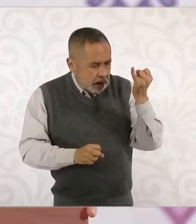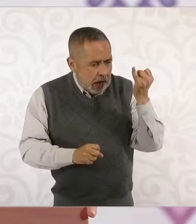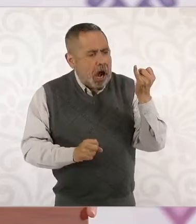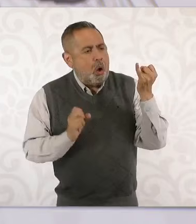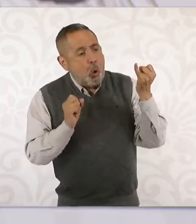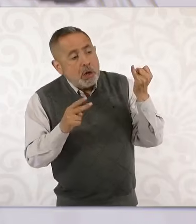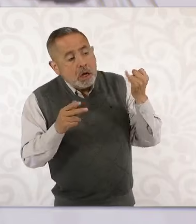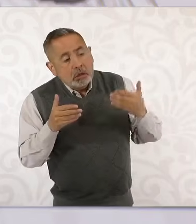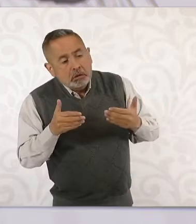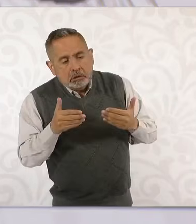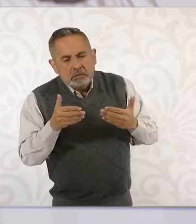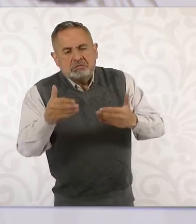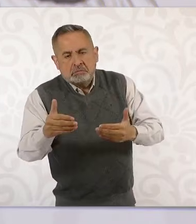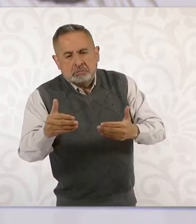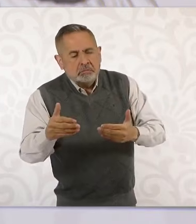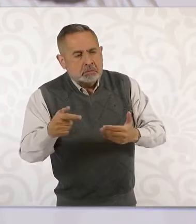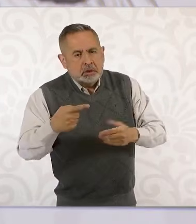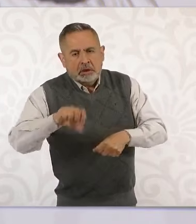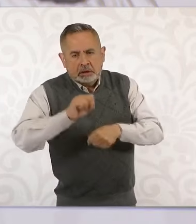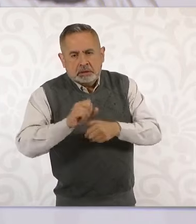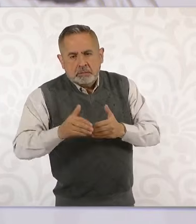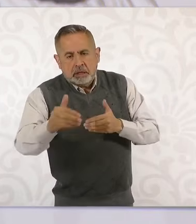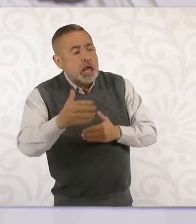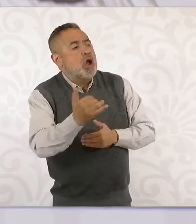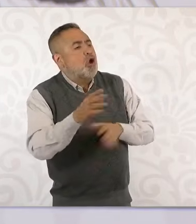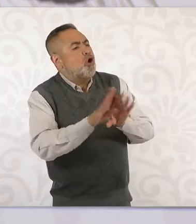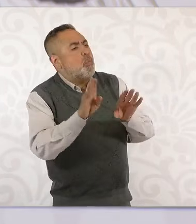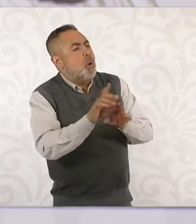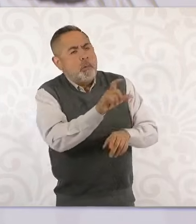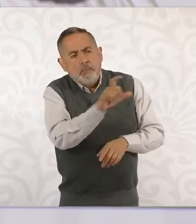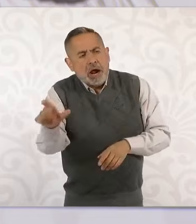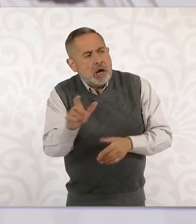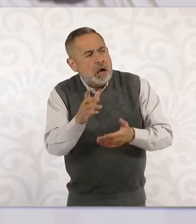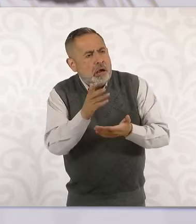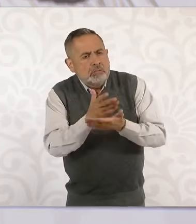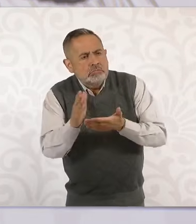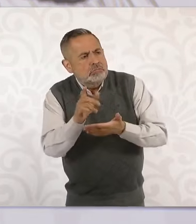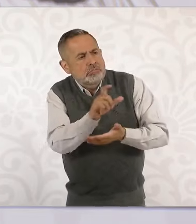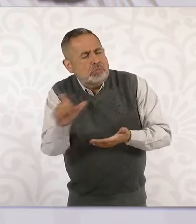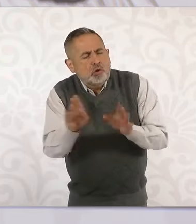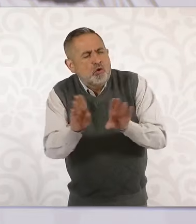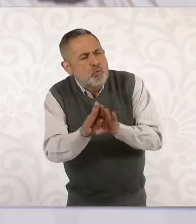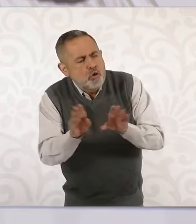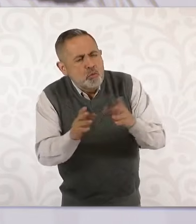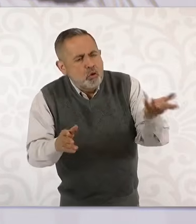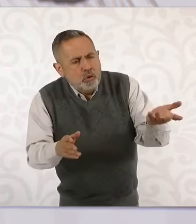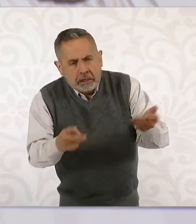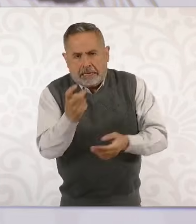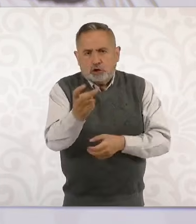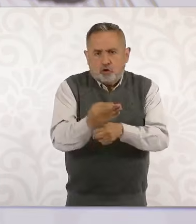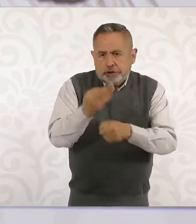que ocurra esta semana. ¿Y cómo van a pagar? Ese es pues lo que está en